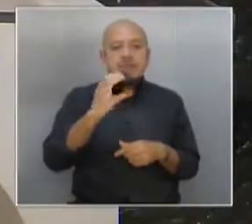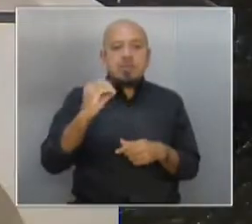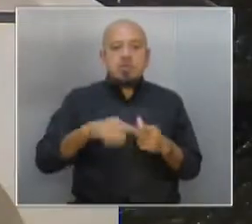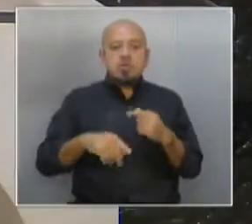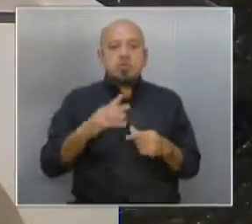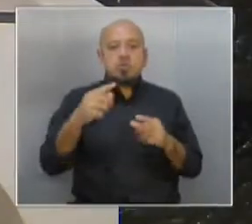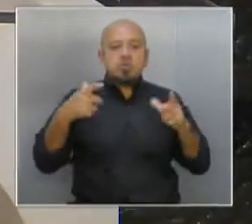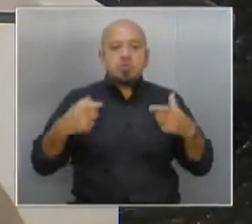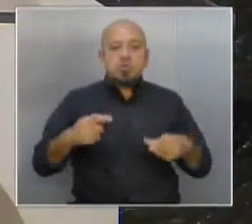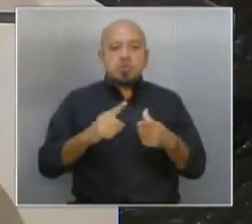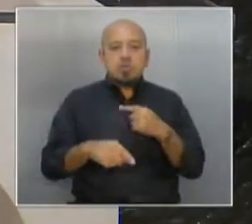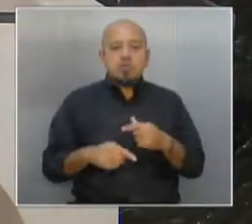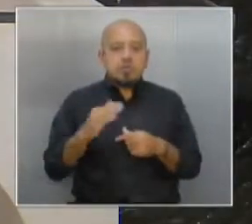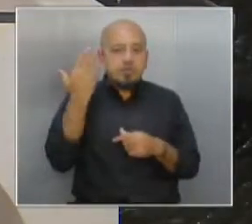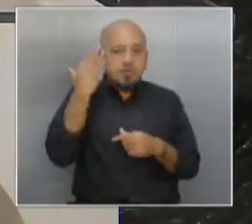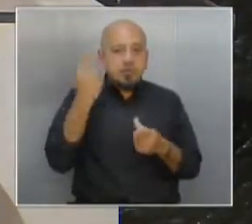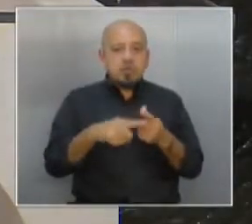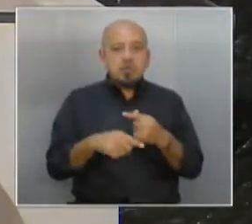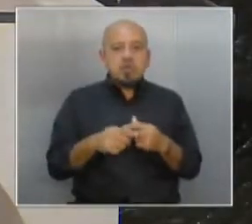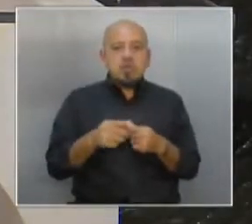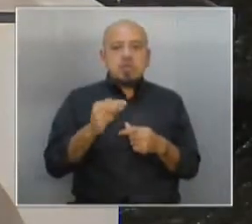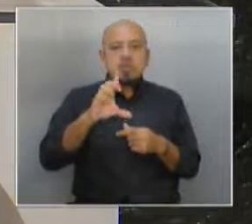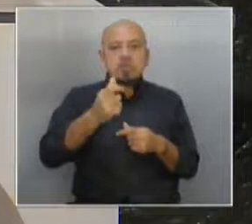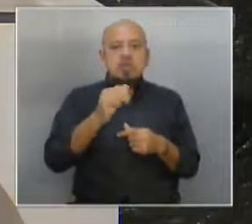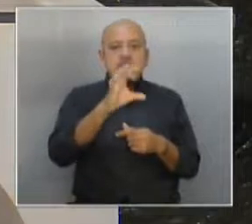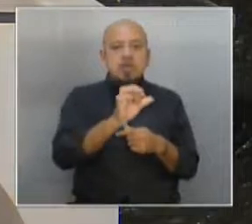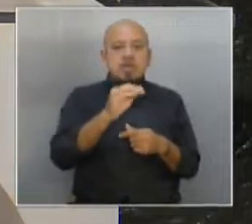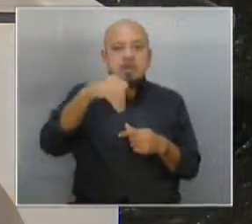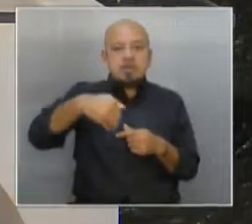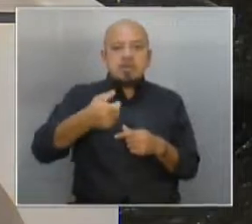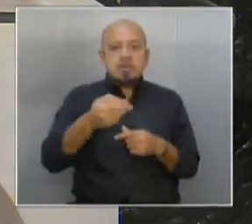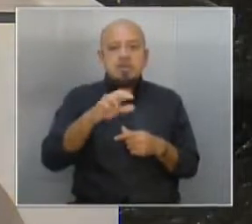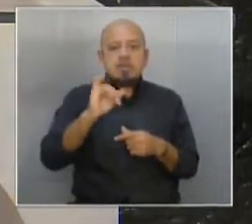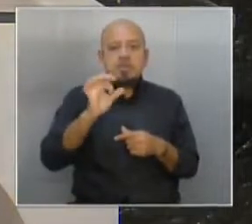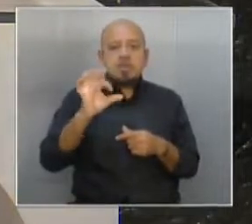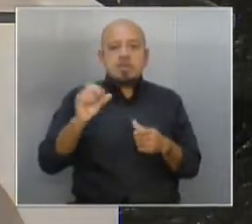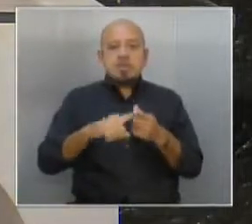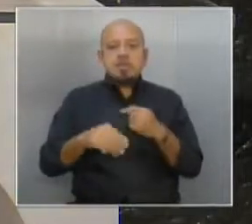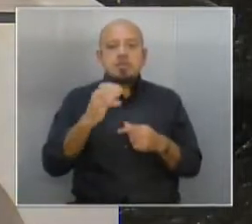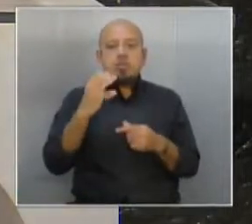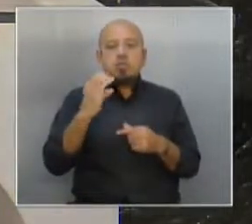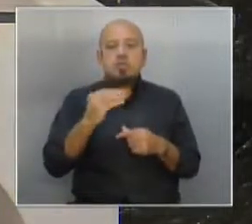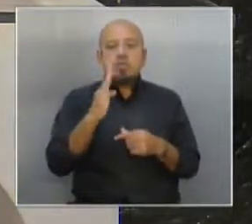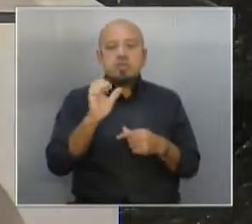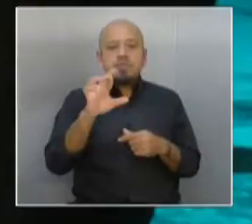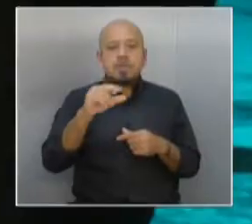@decotortas_natalia. Y la granja, el Facebook es Granja Las Marías, Granja Las Marías Cuchilla Pereira. Así la encuentran. Divino. Gracias. Y bueno,